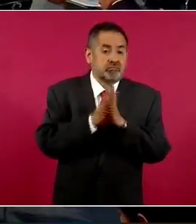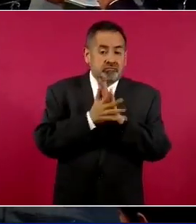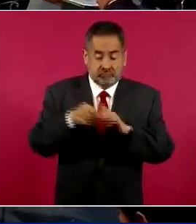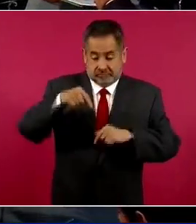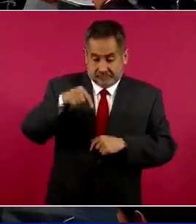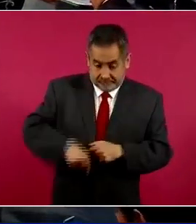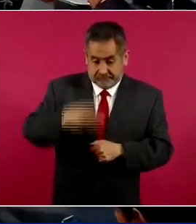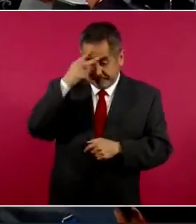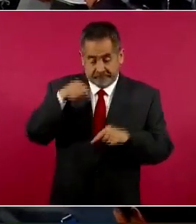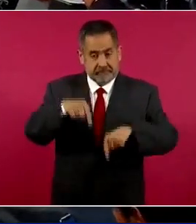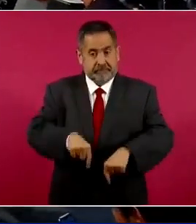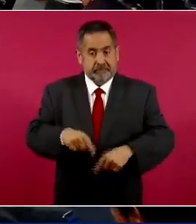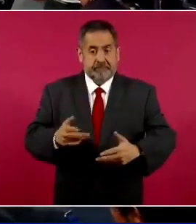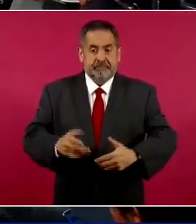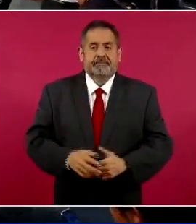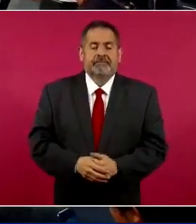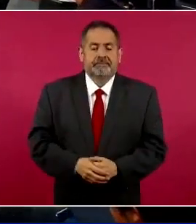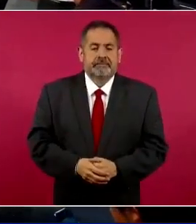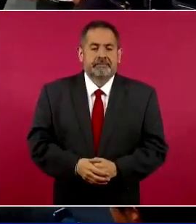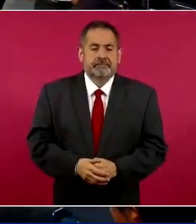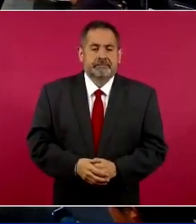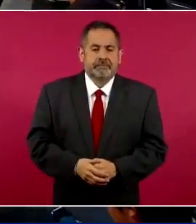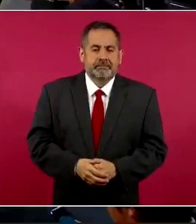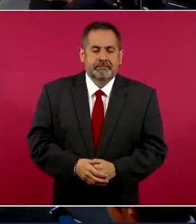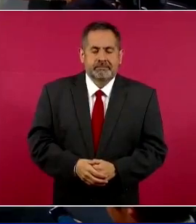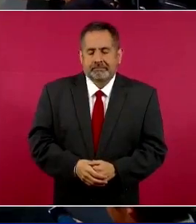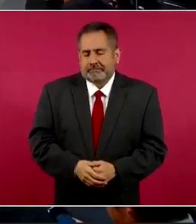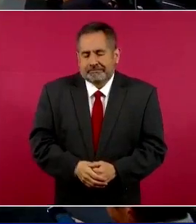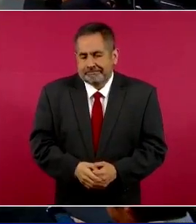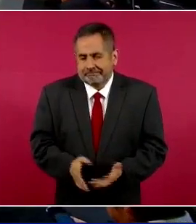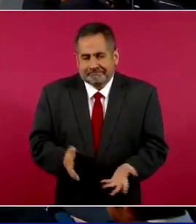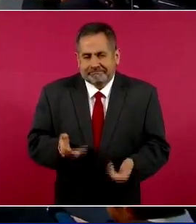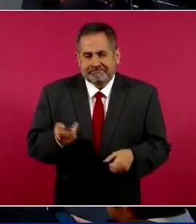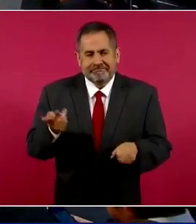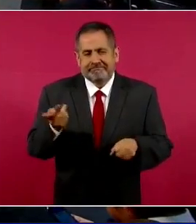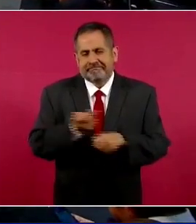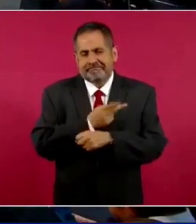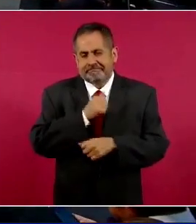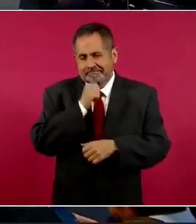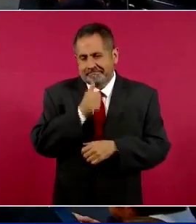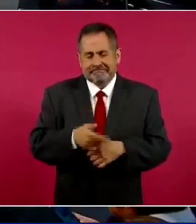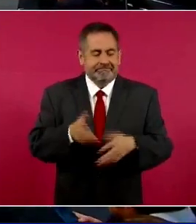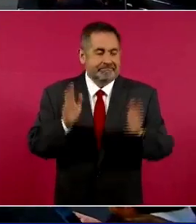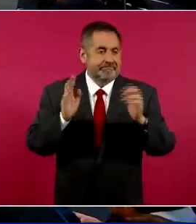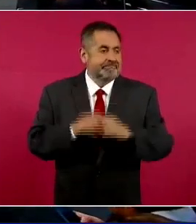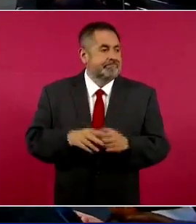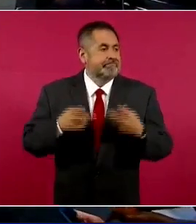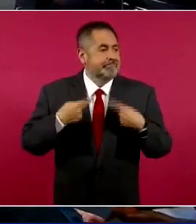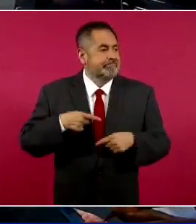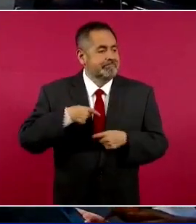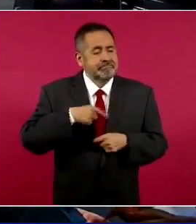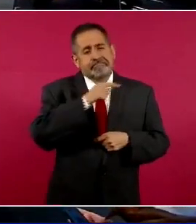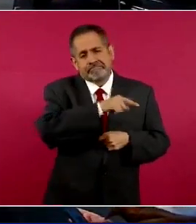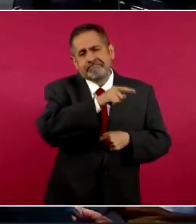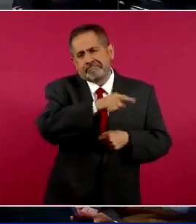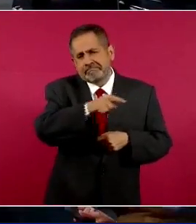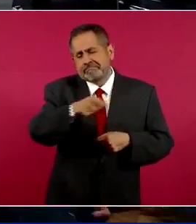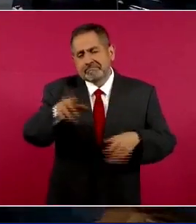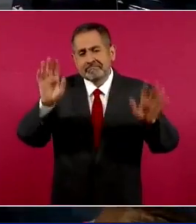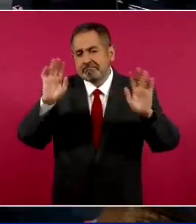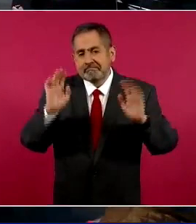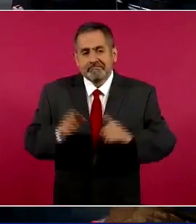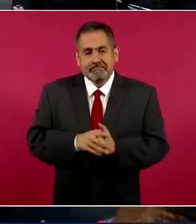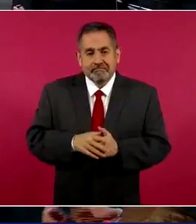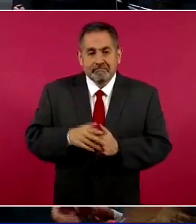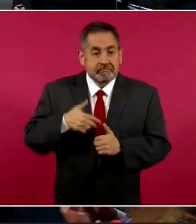en el país. Pues no pasa nada, ¿eh? O sea, los personajes yo ni